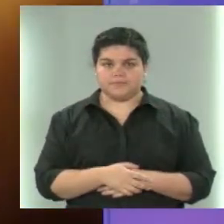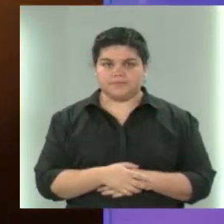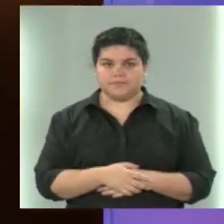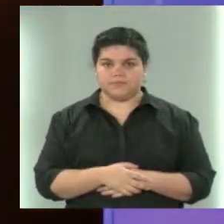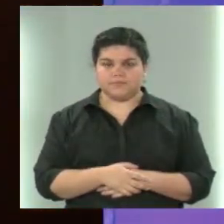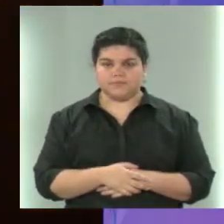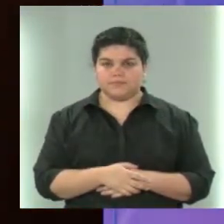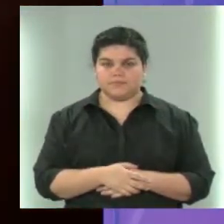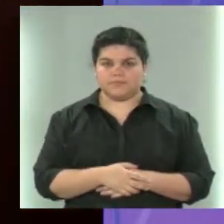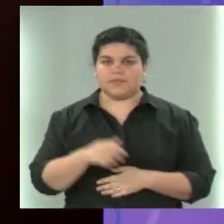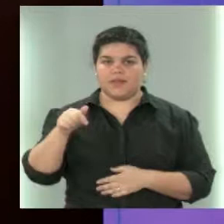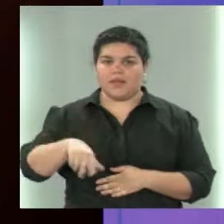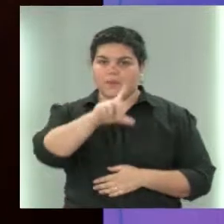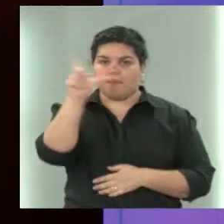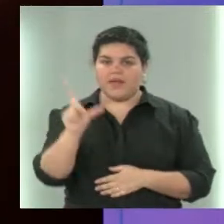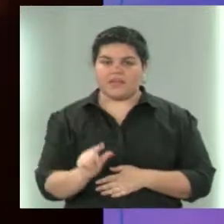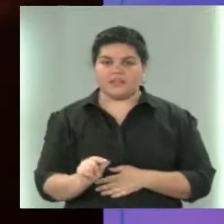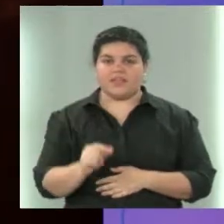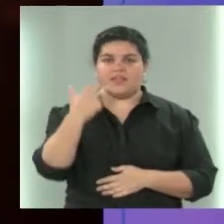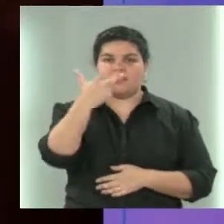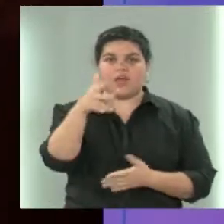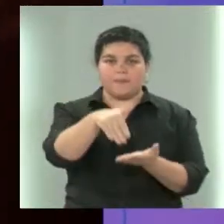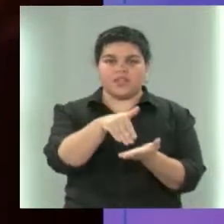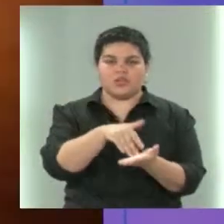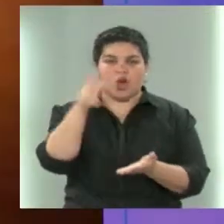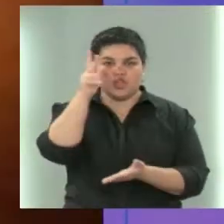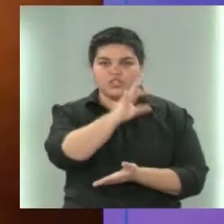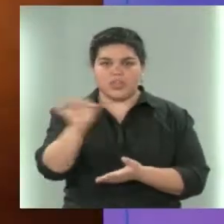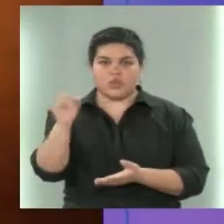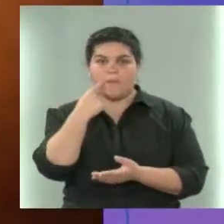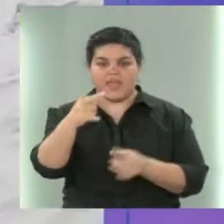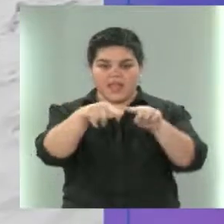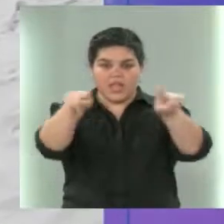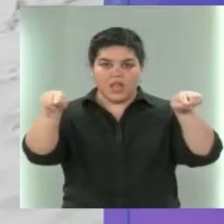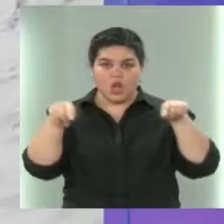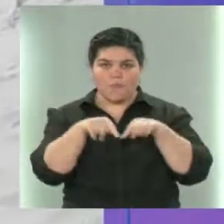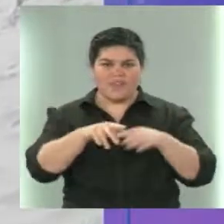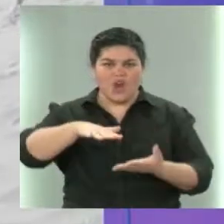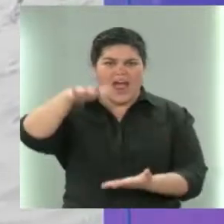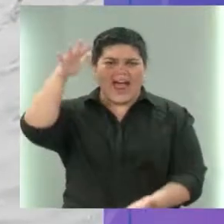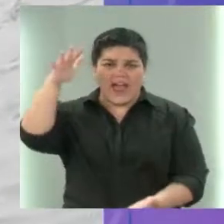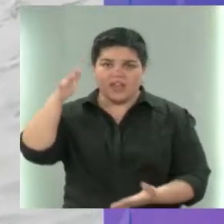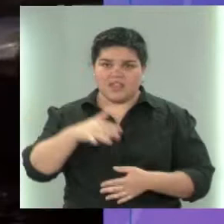Nuestro país tiene 3.800.000 kilómetros cuadrados. Es enorme.